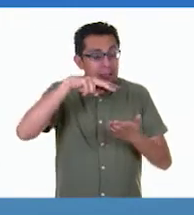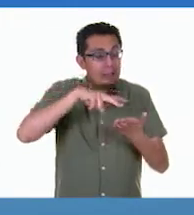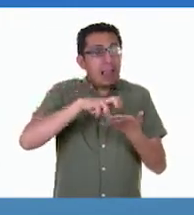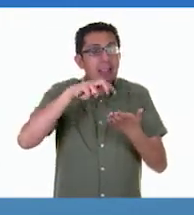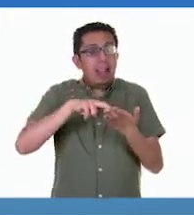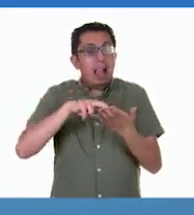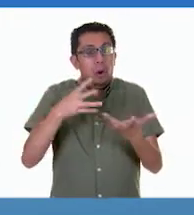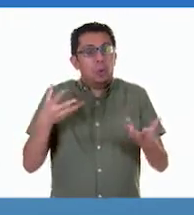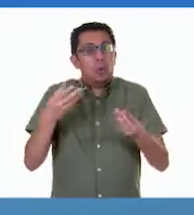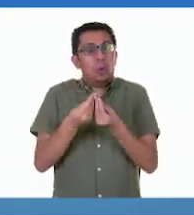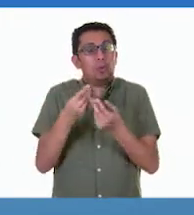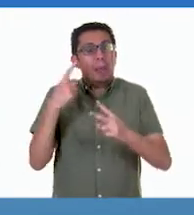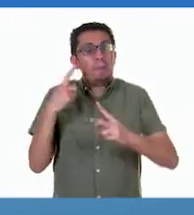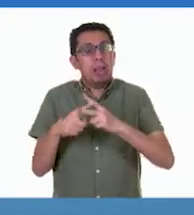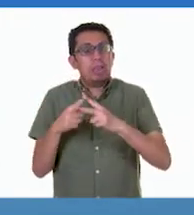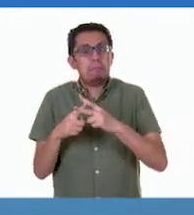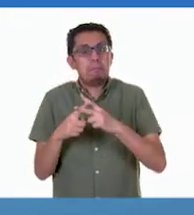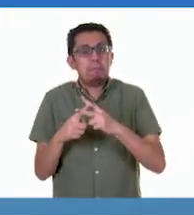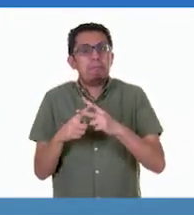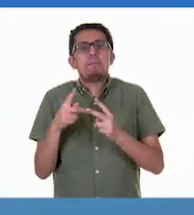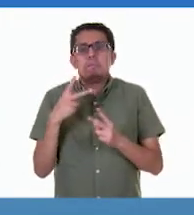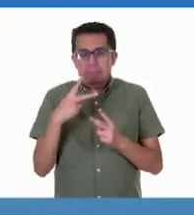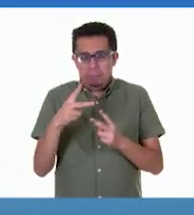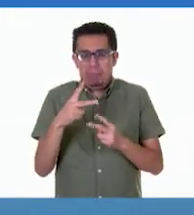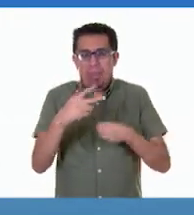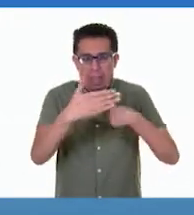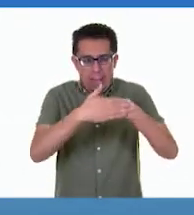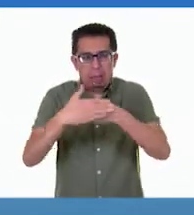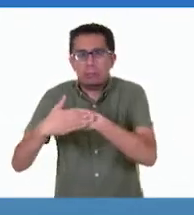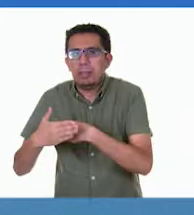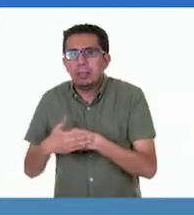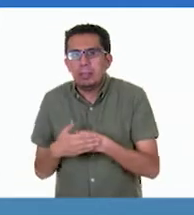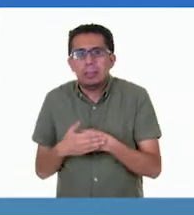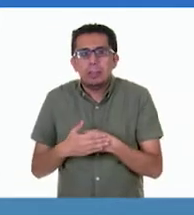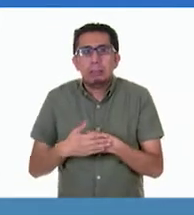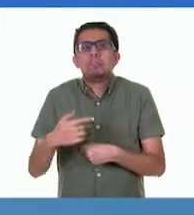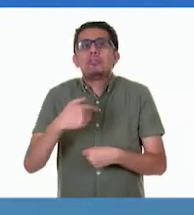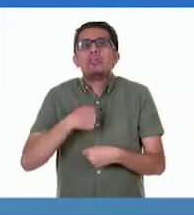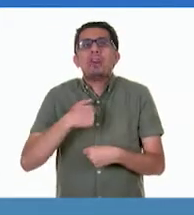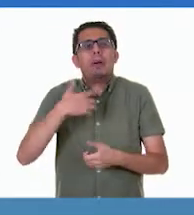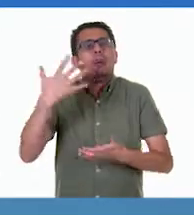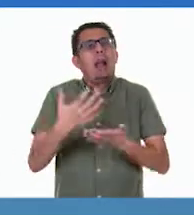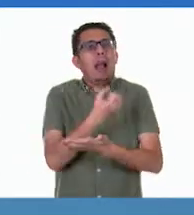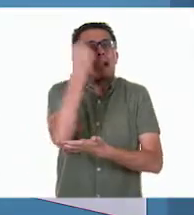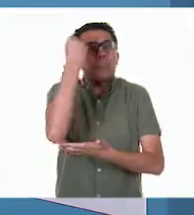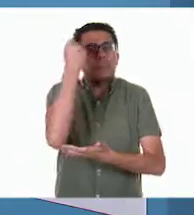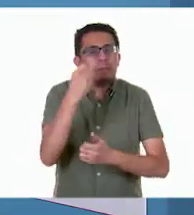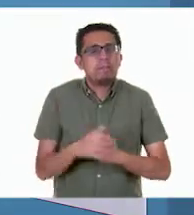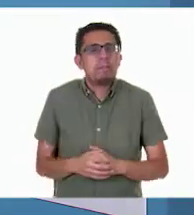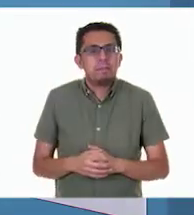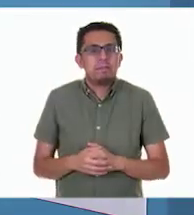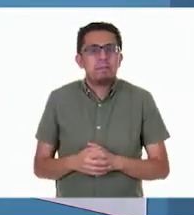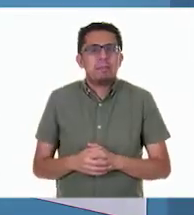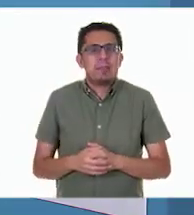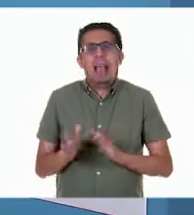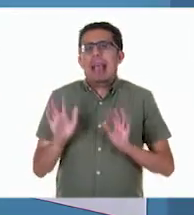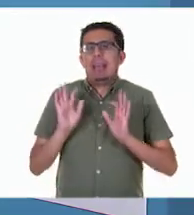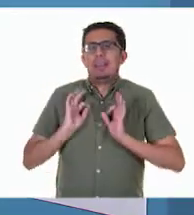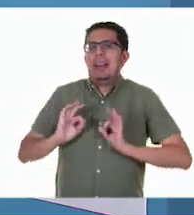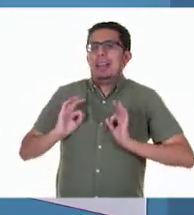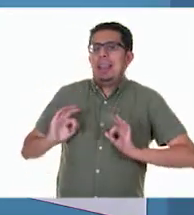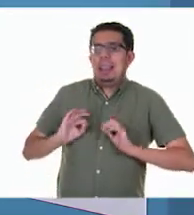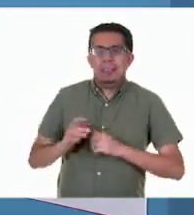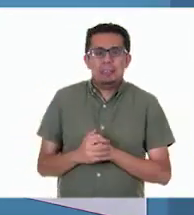matemáticas. Pero les anticipo que ¡yo voy a ganar! ¡Ay, ay, ay!